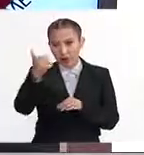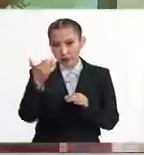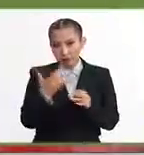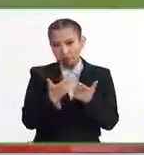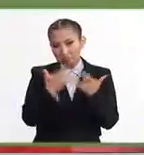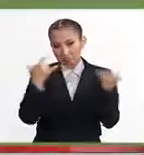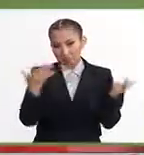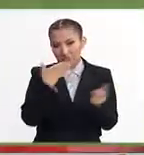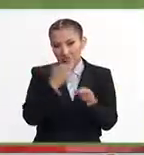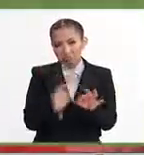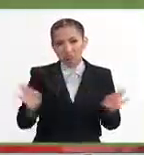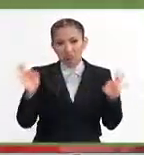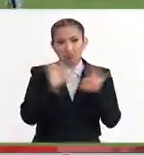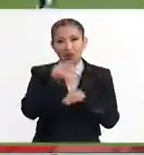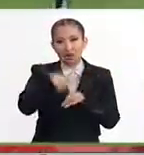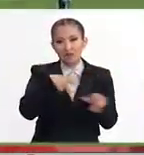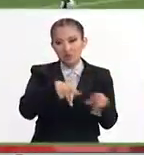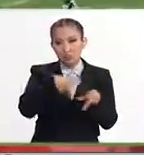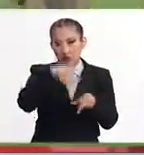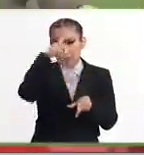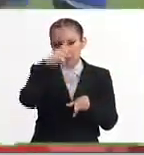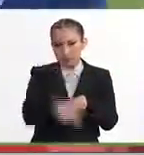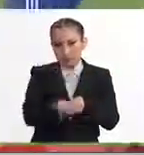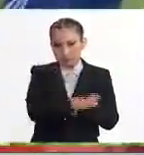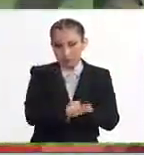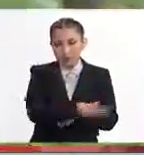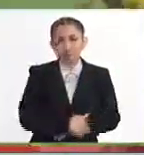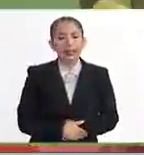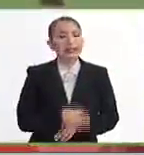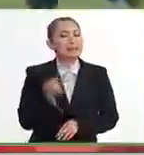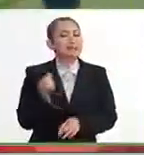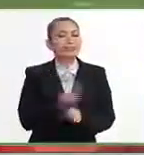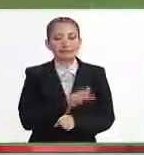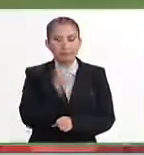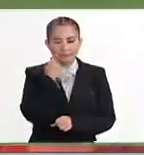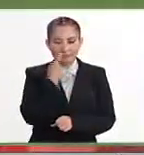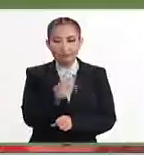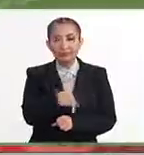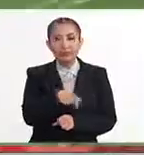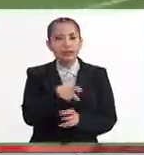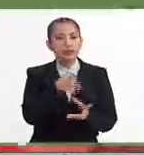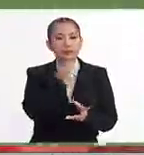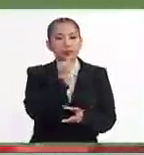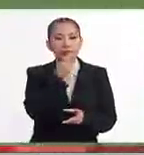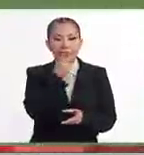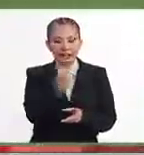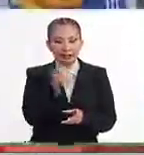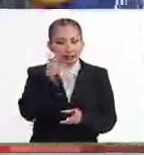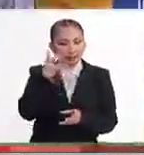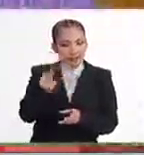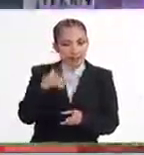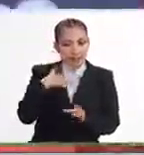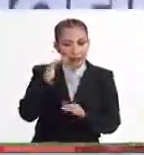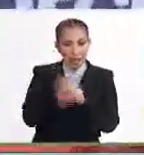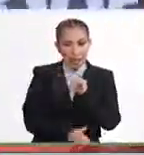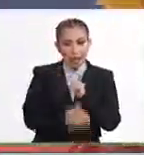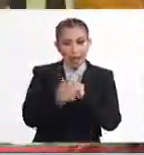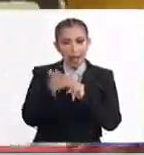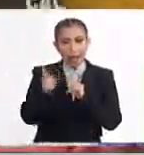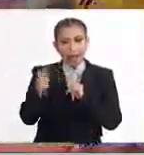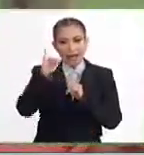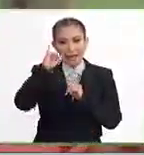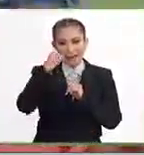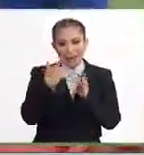momento histórico que se vivió en nuestro fútbol mexicano. Y es que, bueno, pues no podemos dejar de lado, ahí estamos terminando de ver